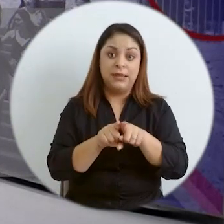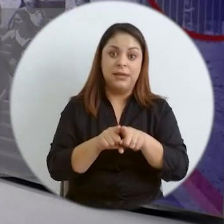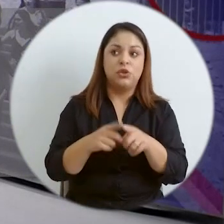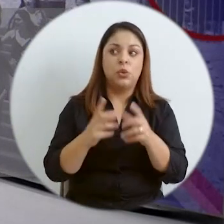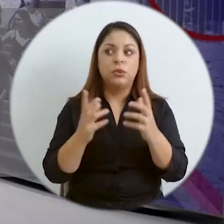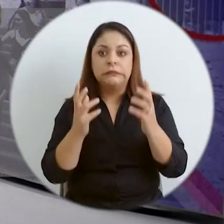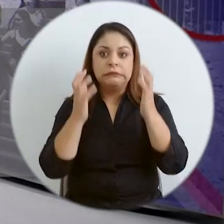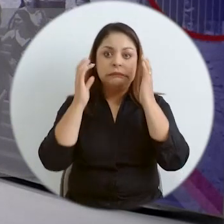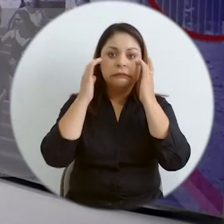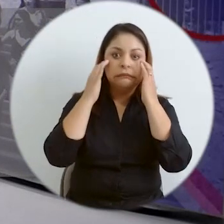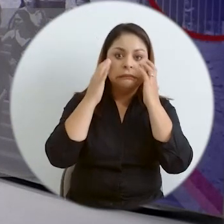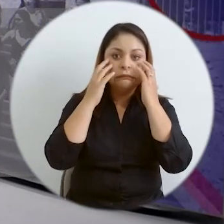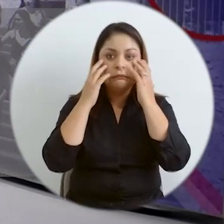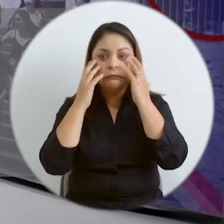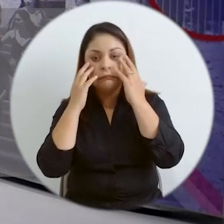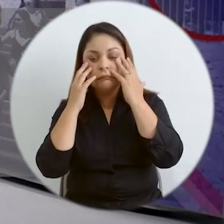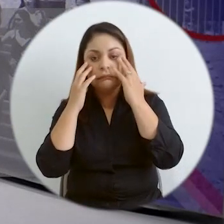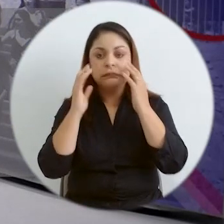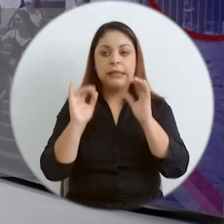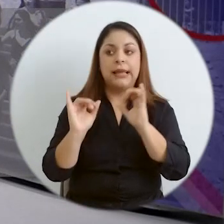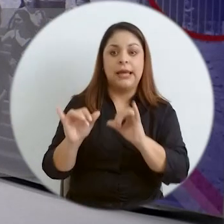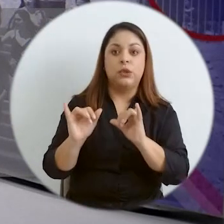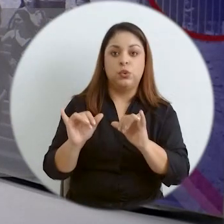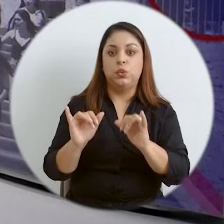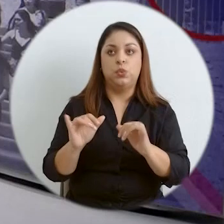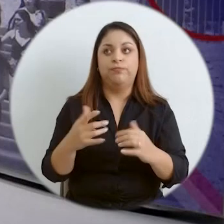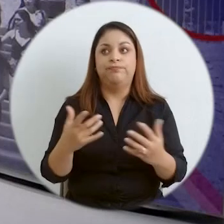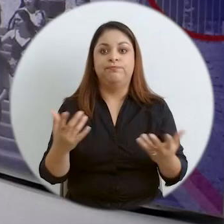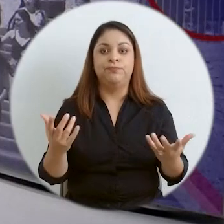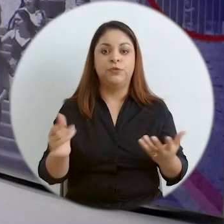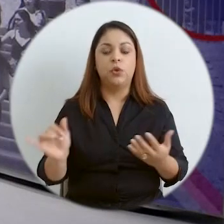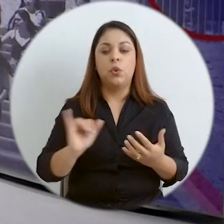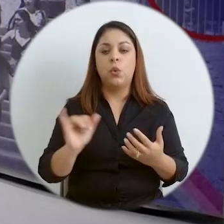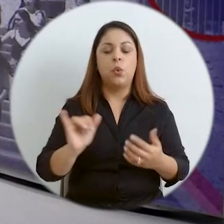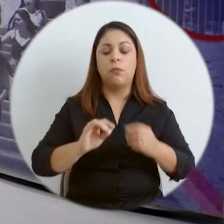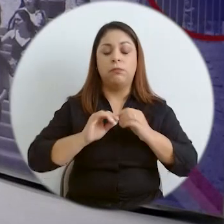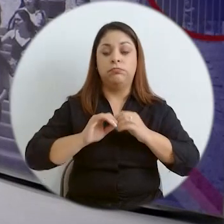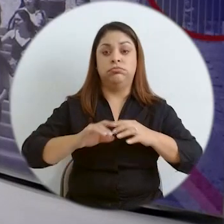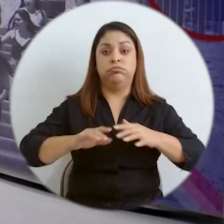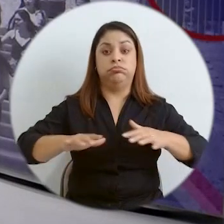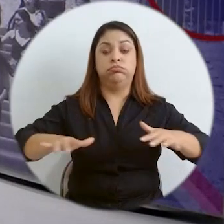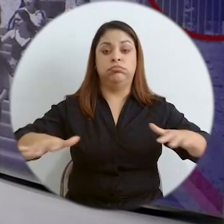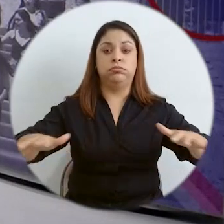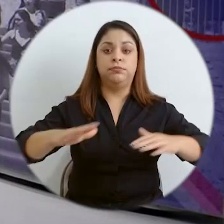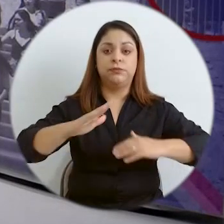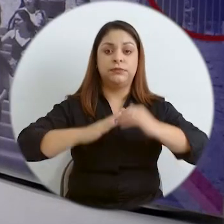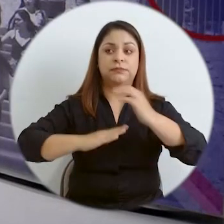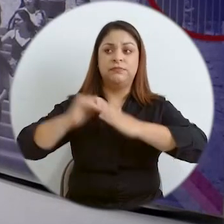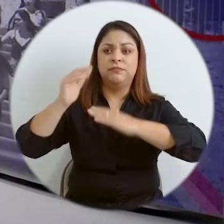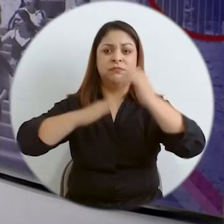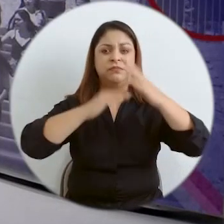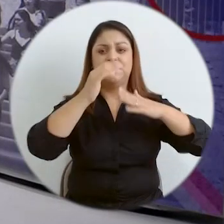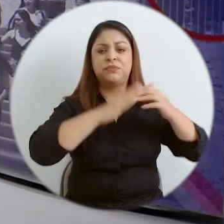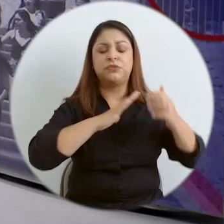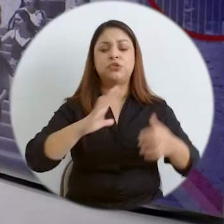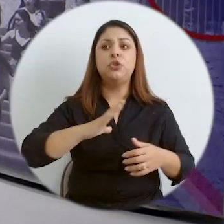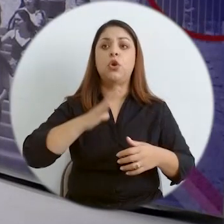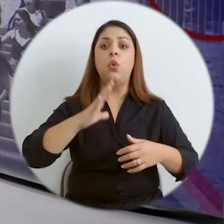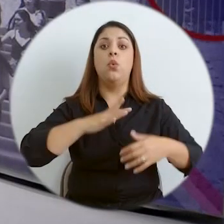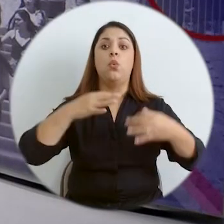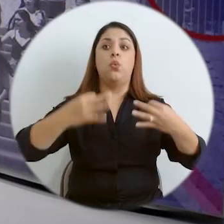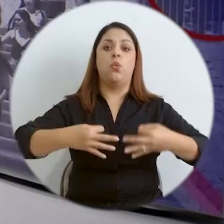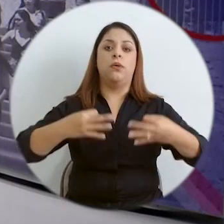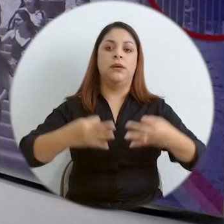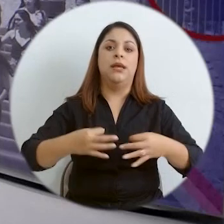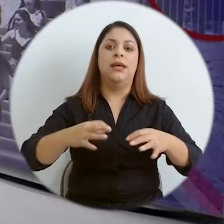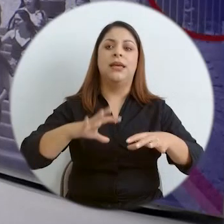uno le preocupa, ¿verdad? Que esto se vuelva como en una epidemia de desarrollo inmobiliario de lujo, que consuma